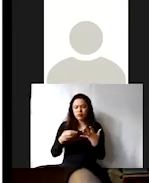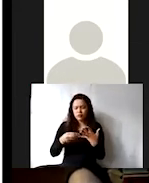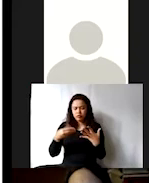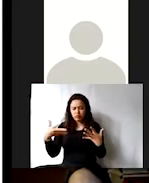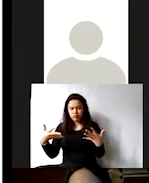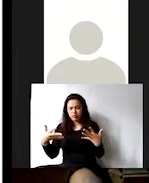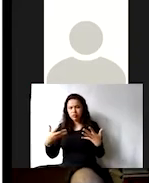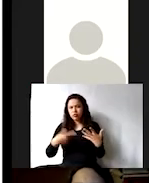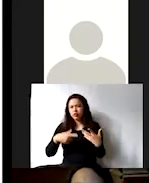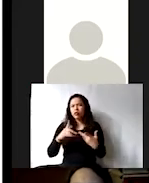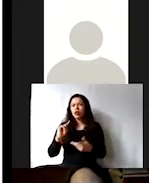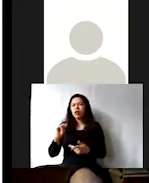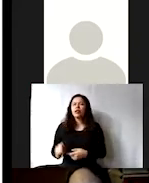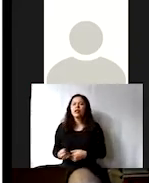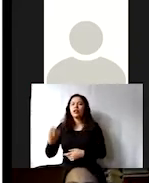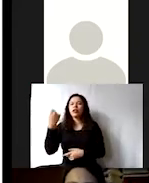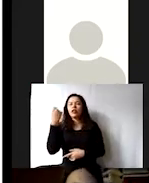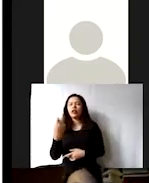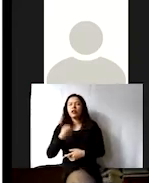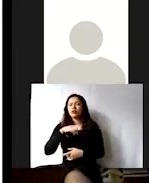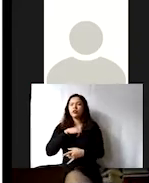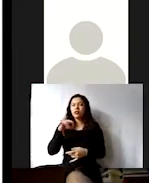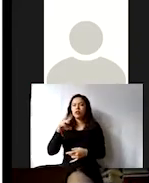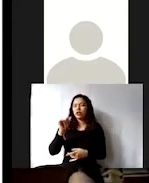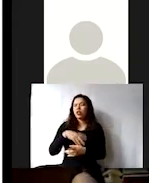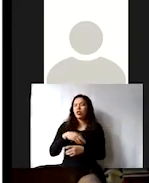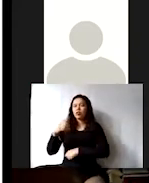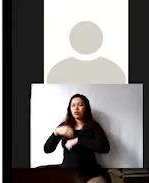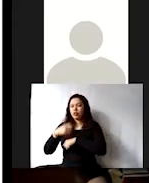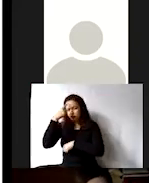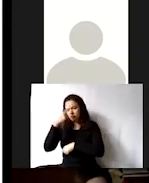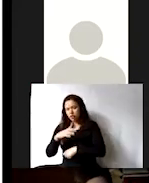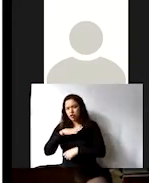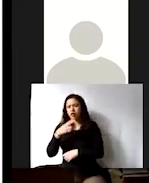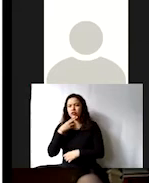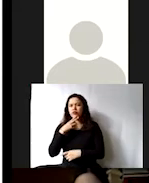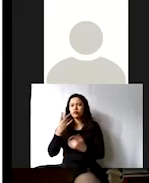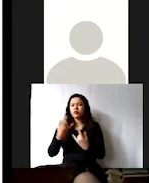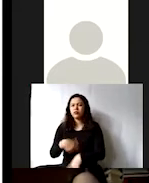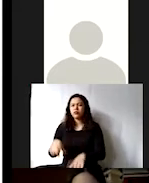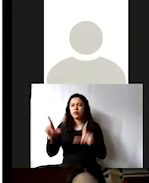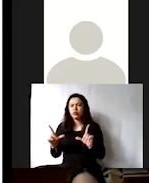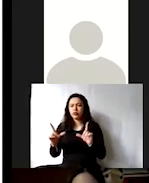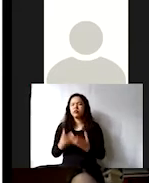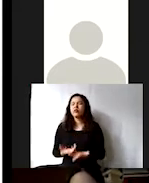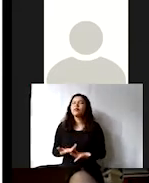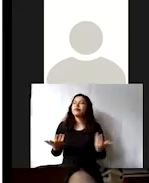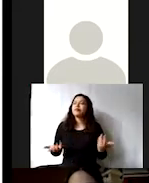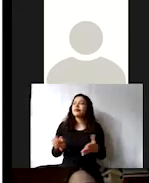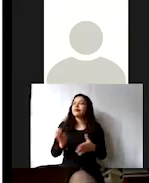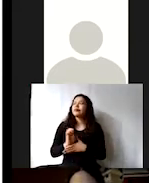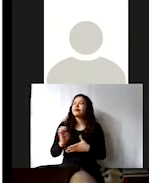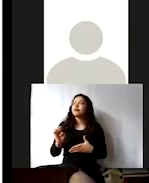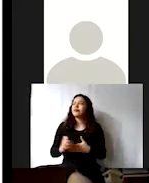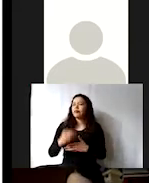habla de brecha tecnológica, definimos indicadores que van relacionados con el uso de la plataforma. Entonces, cierto